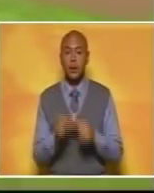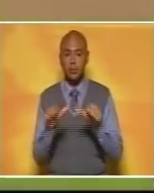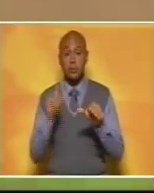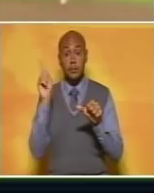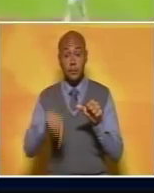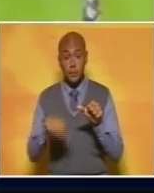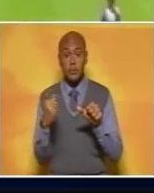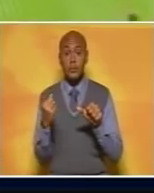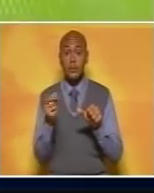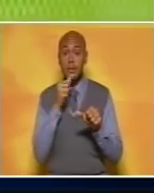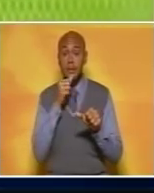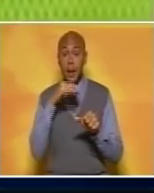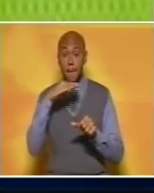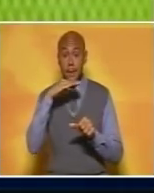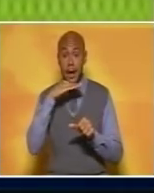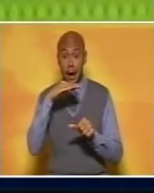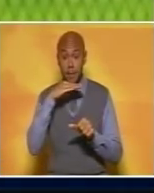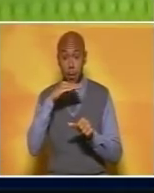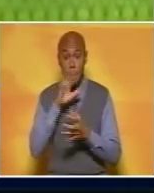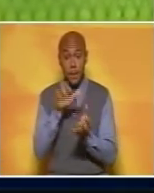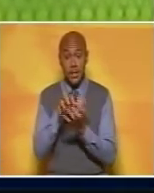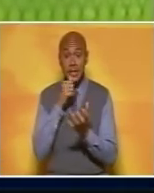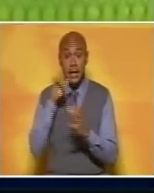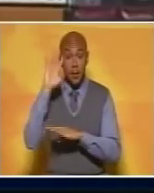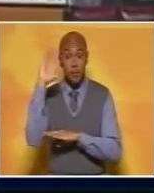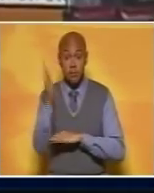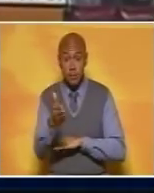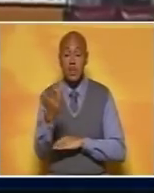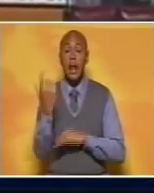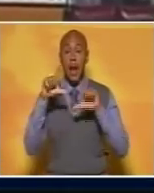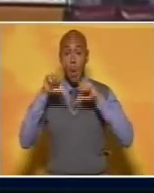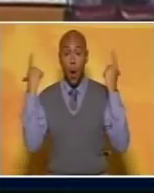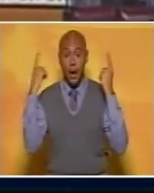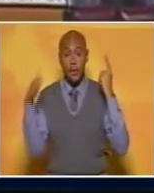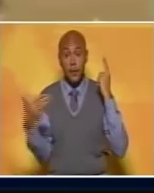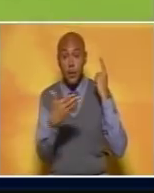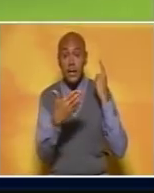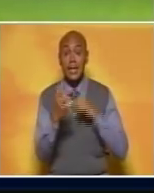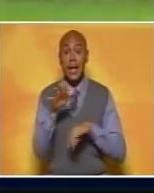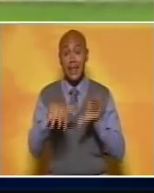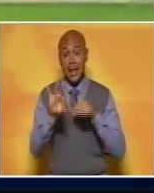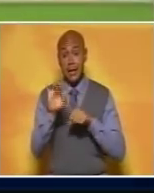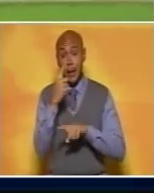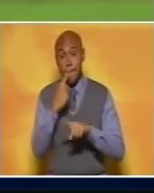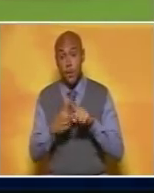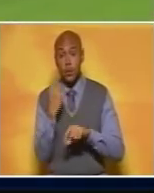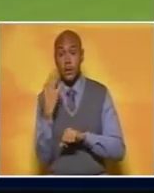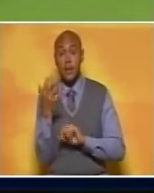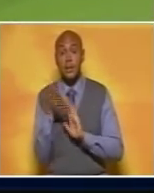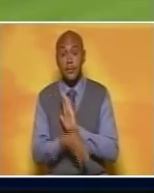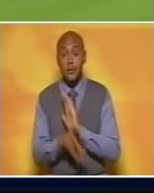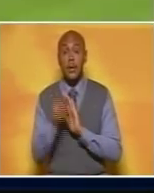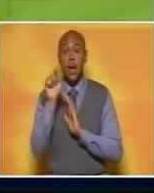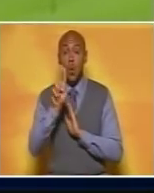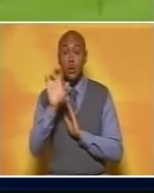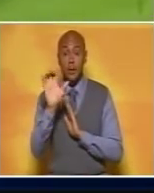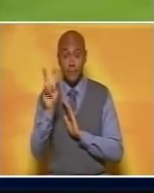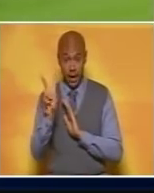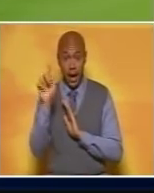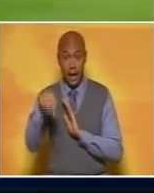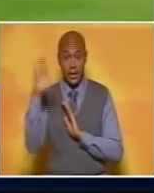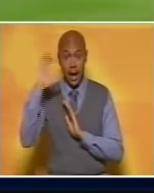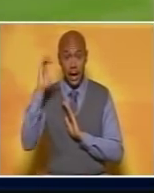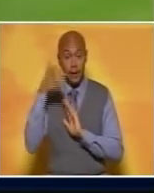Seguimos con Bravos de Margarita, que vencieron a los Tiburones de La Guaira 13 carreras por 3 en el Universitario de la UCB.